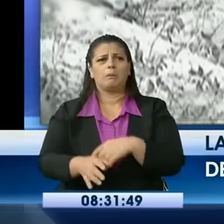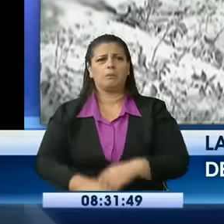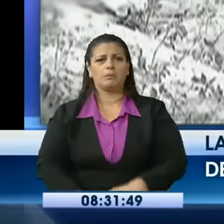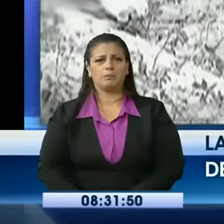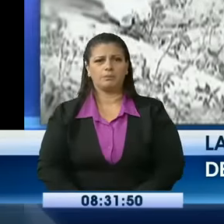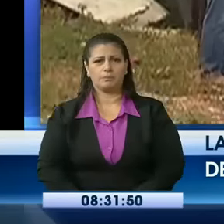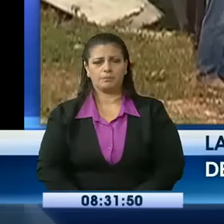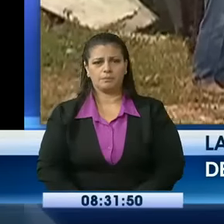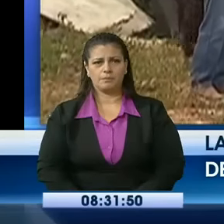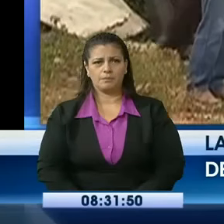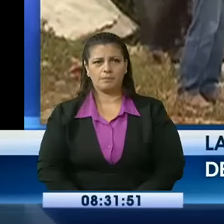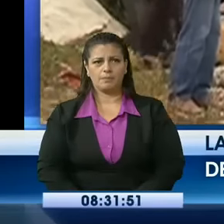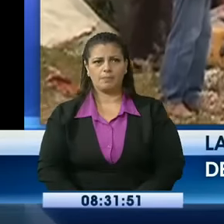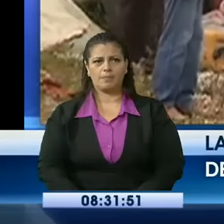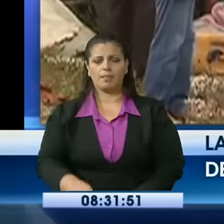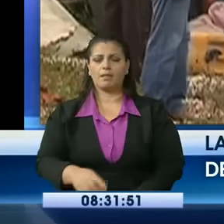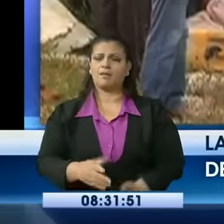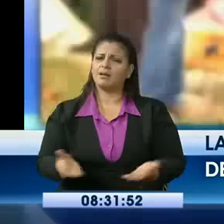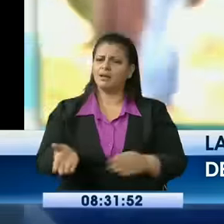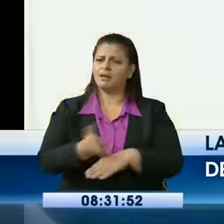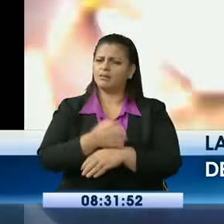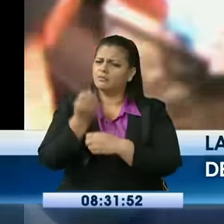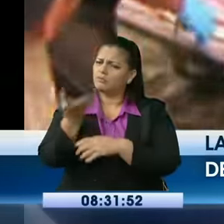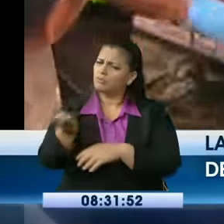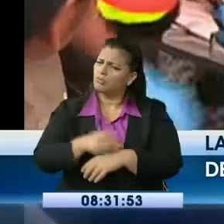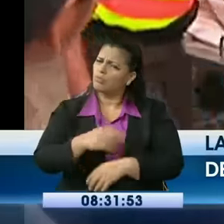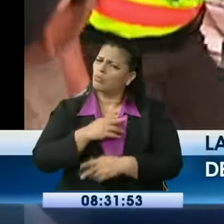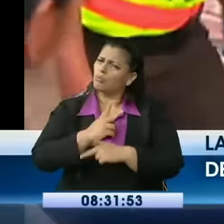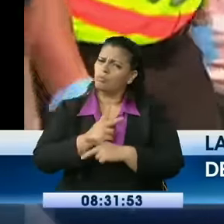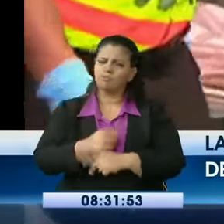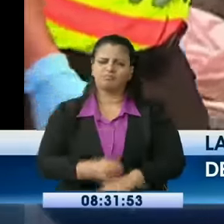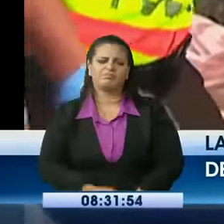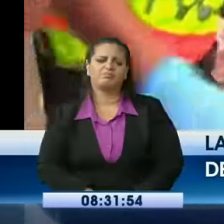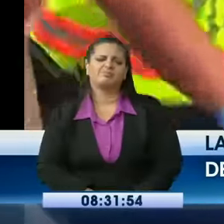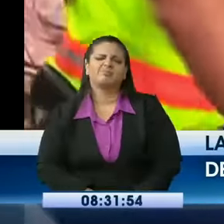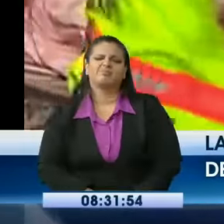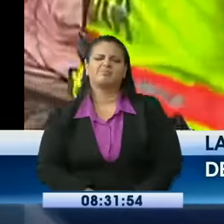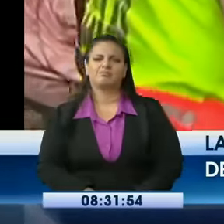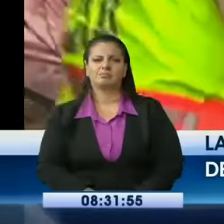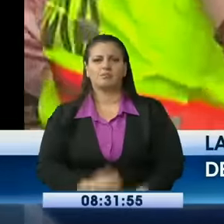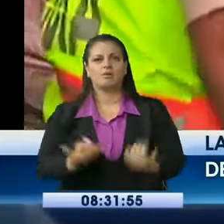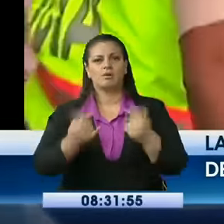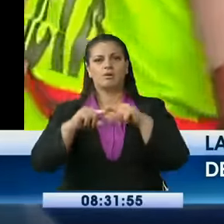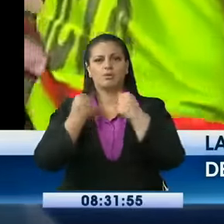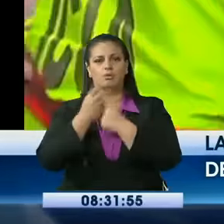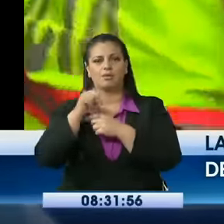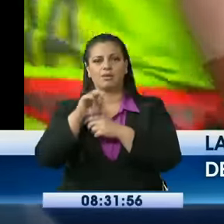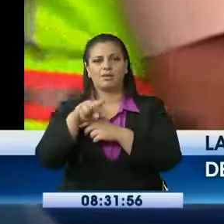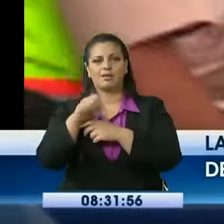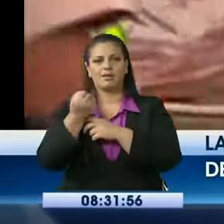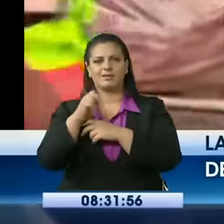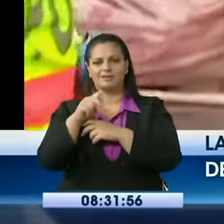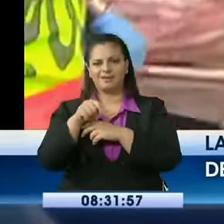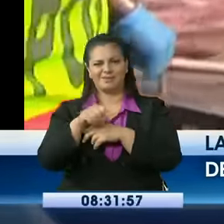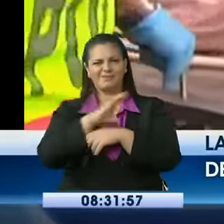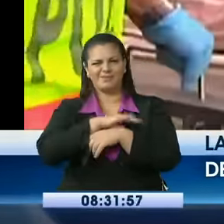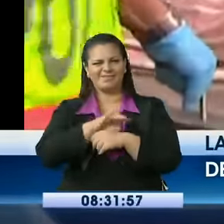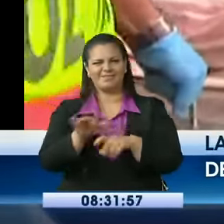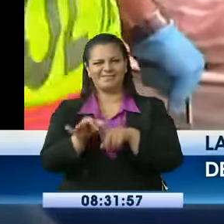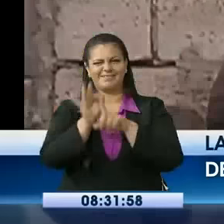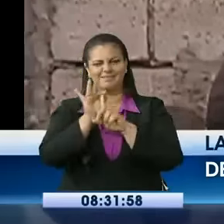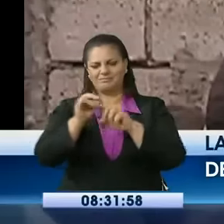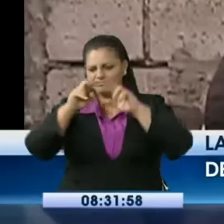murió. Pero no tomaba conciencia de lo que le podía suceder. La DINASED investiga el caso. No podemos establecer todavía la posible causa de la muerte,